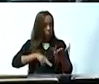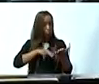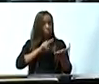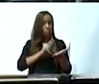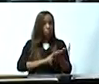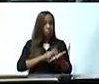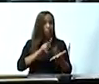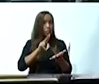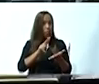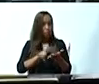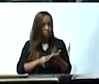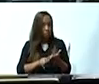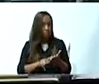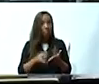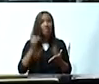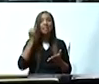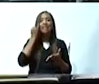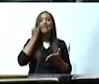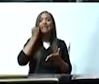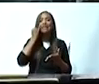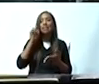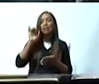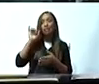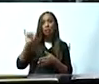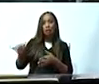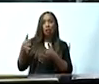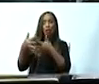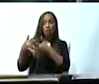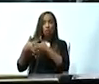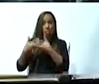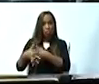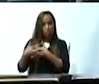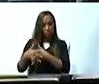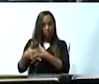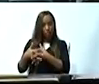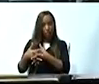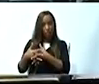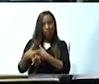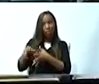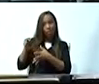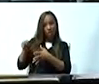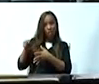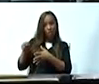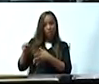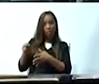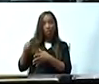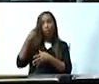es rentable, pero que además aporta